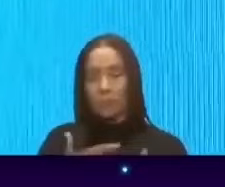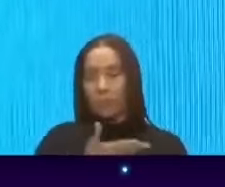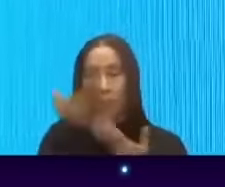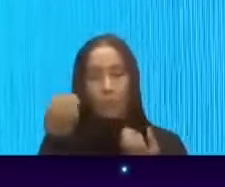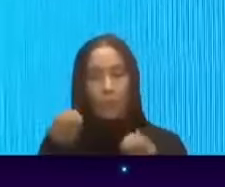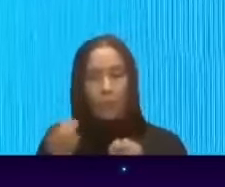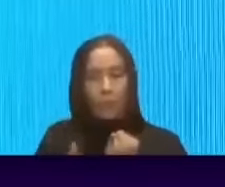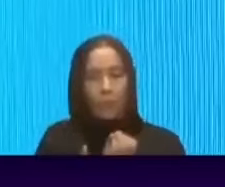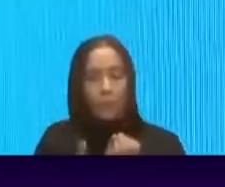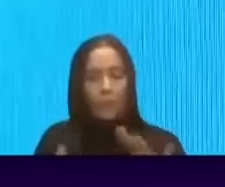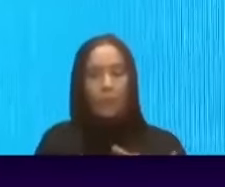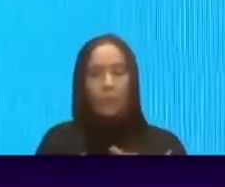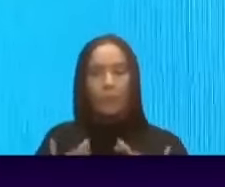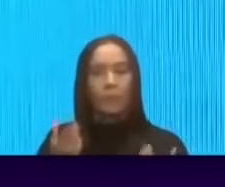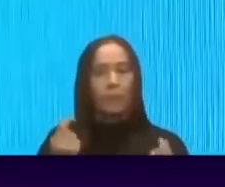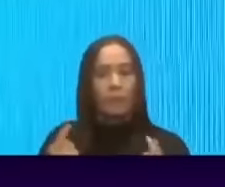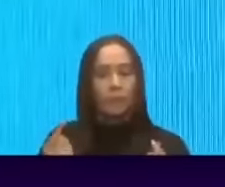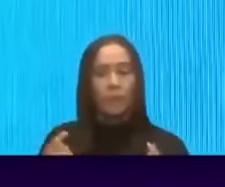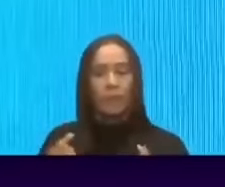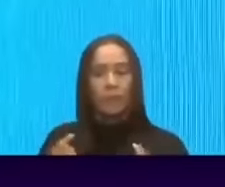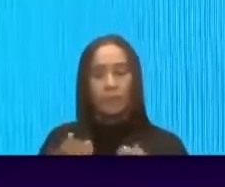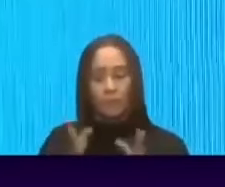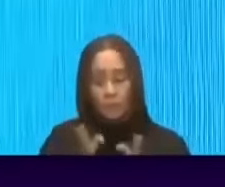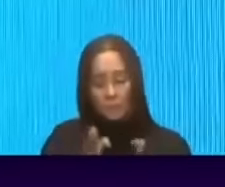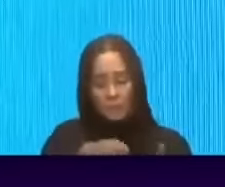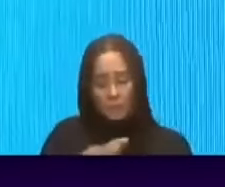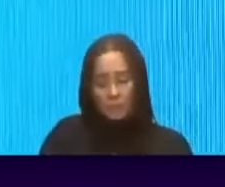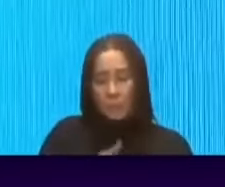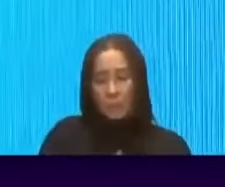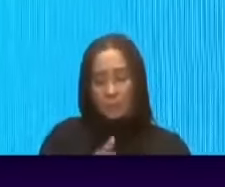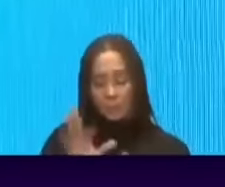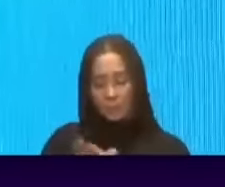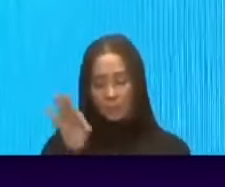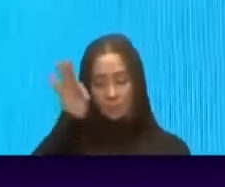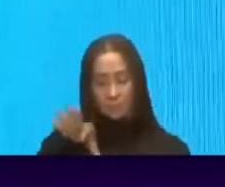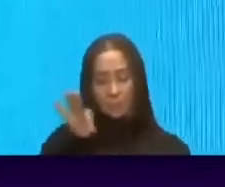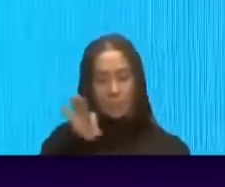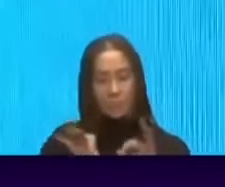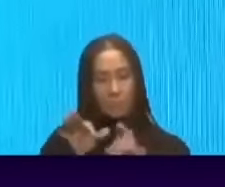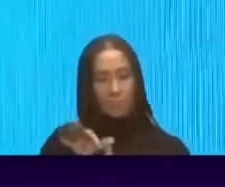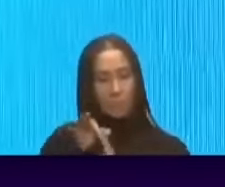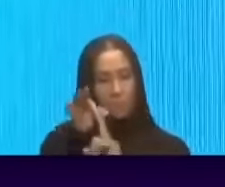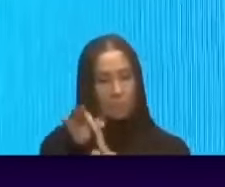habría para... Y eso es lo que se hace, que en cada presupuesto se especializa